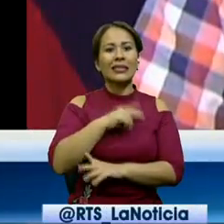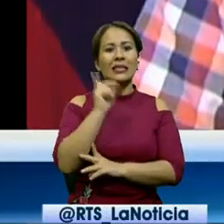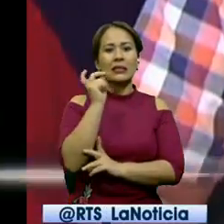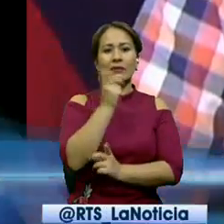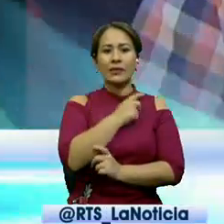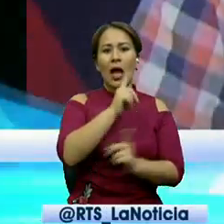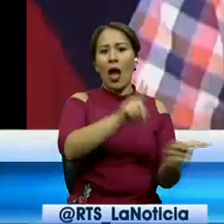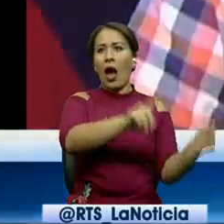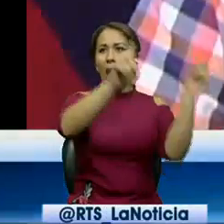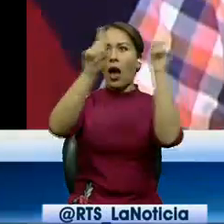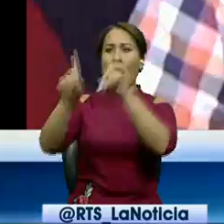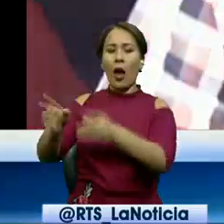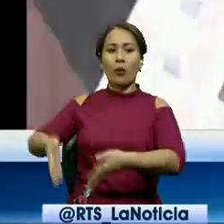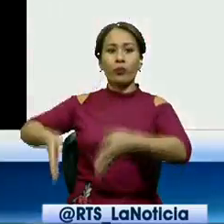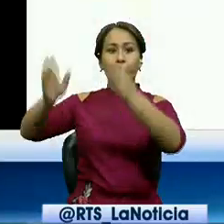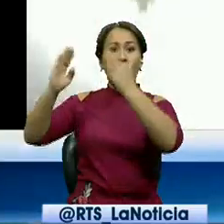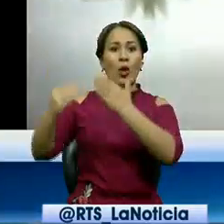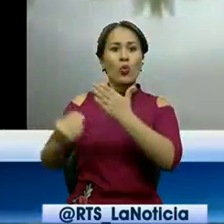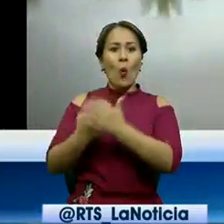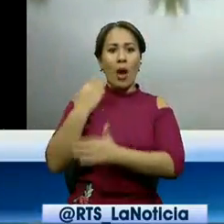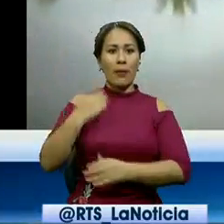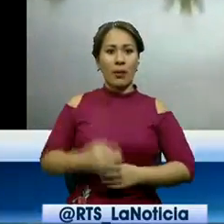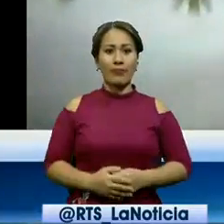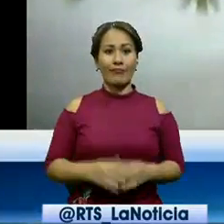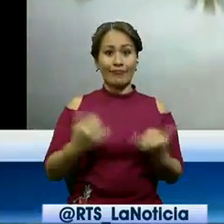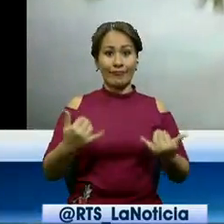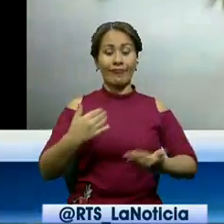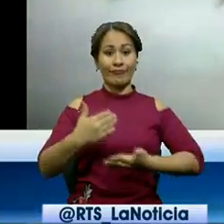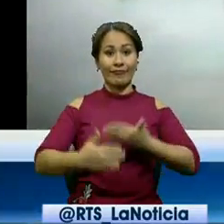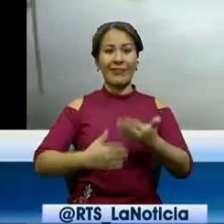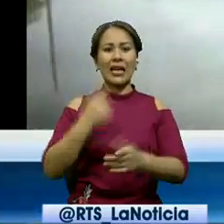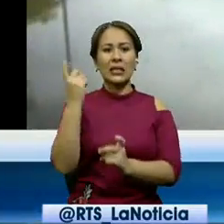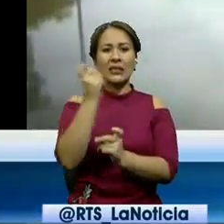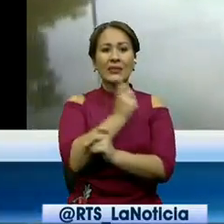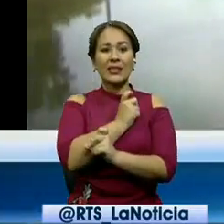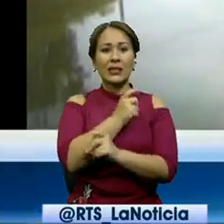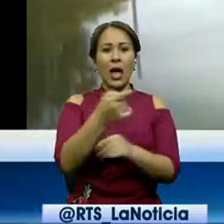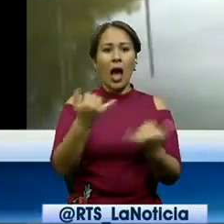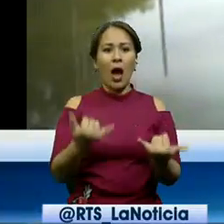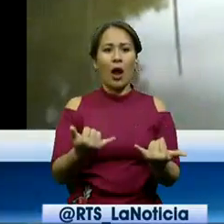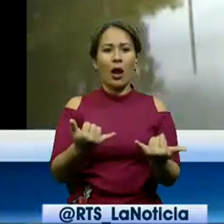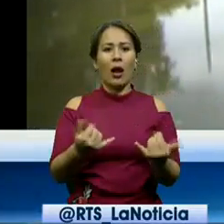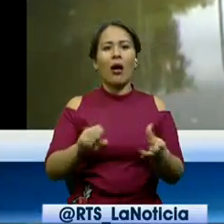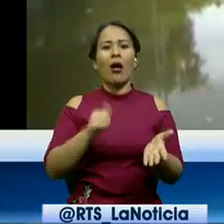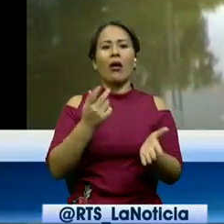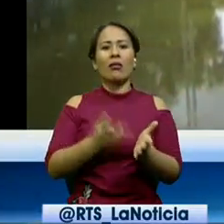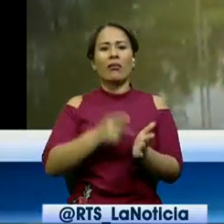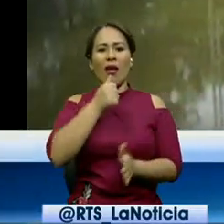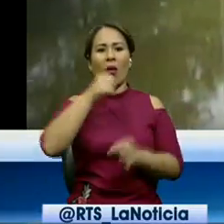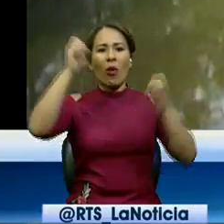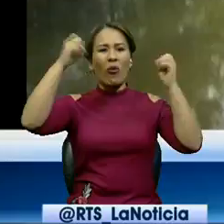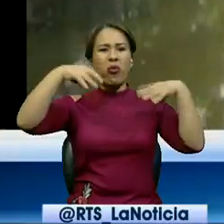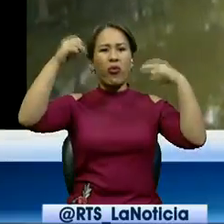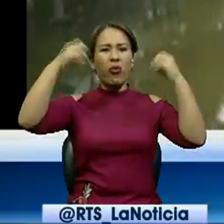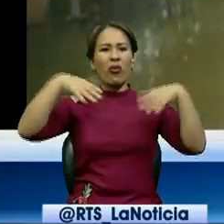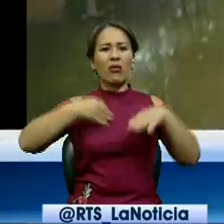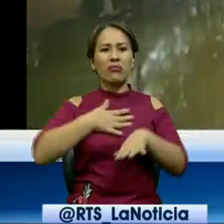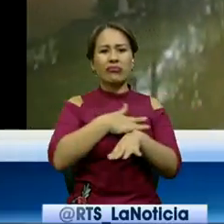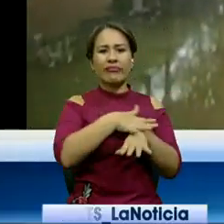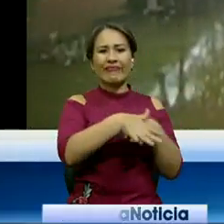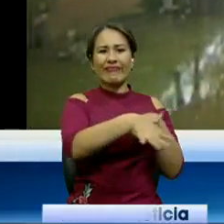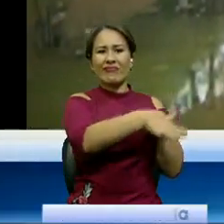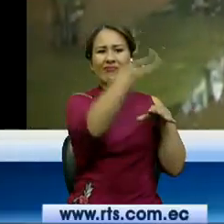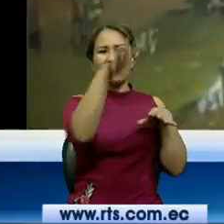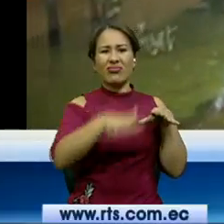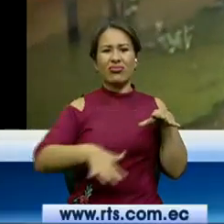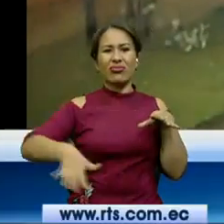se reemplazaron por unidades educativas nuevas. Para el nuevo periodo les ha tocado enfrentar el ingreso del agua, producto del desbordamiento de